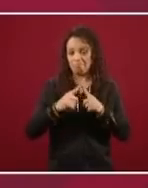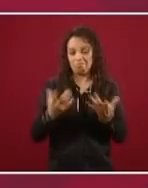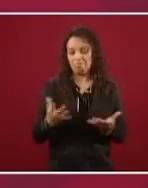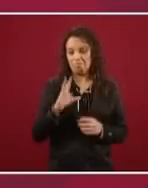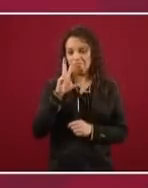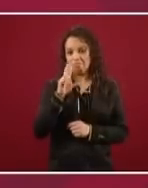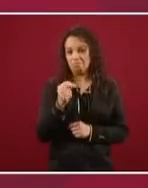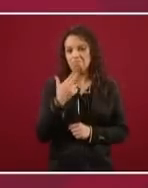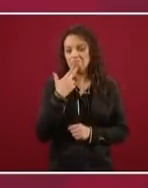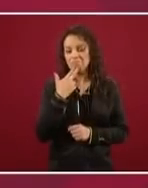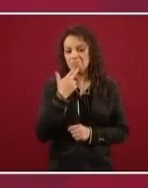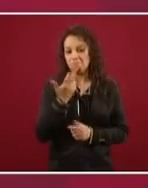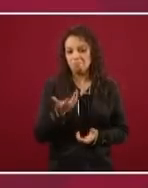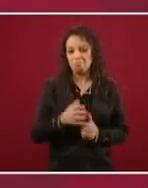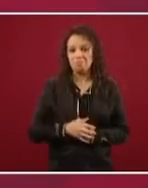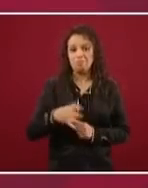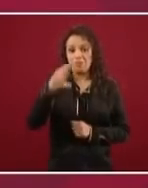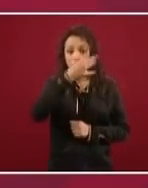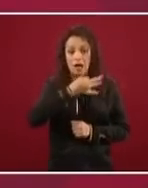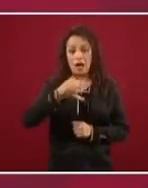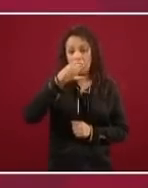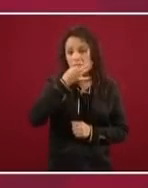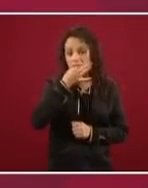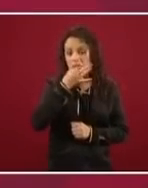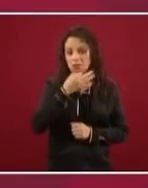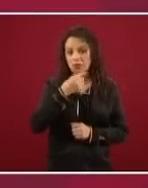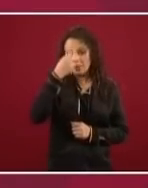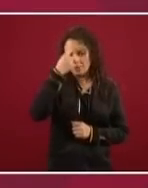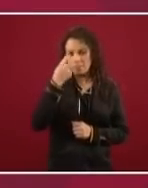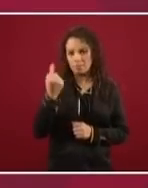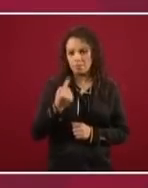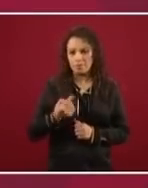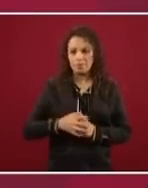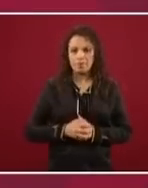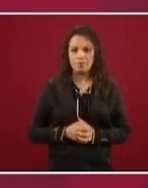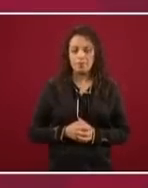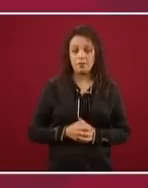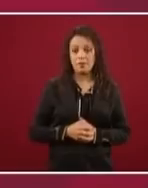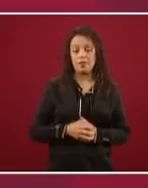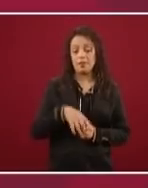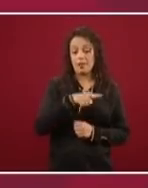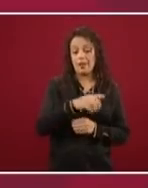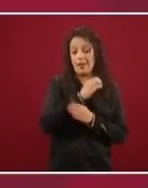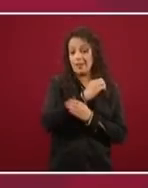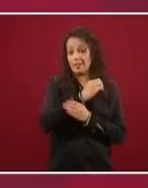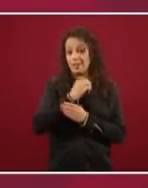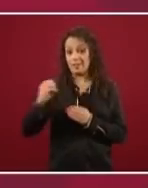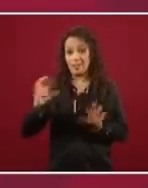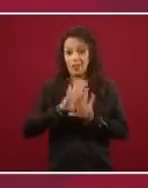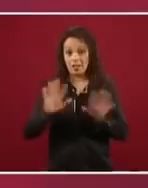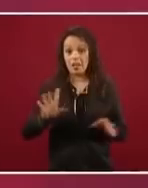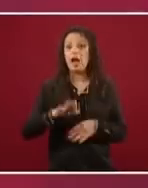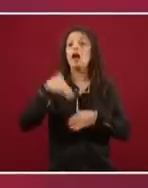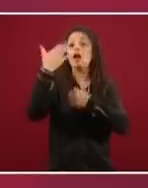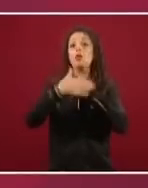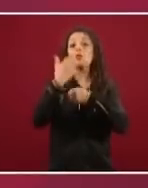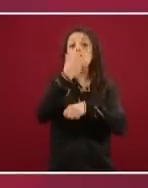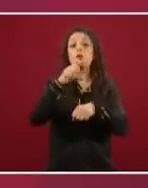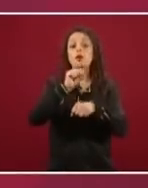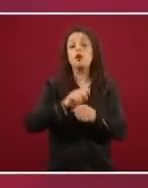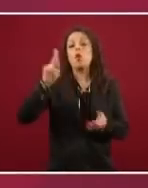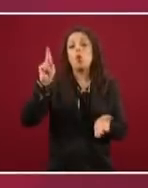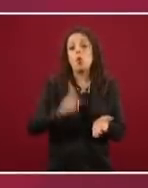confesar comulgar para dejar el marcador en cero y pecar en la semana y